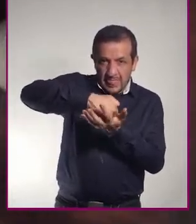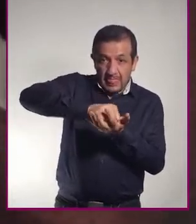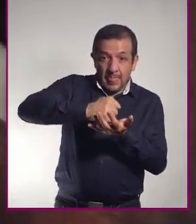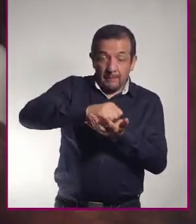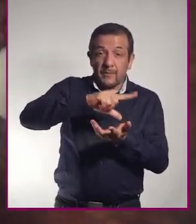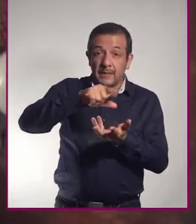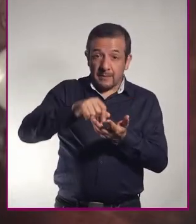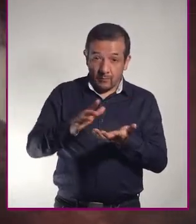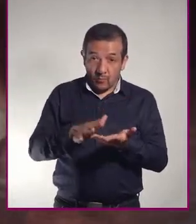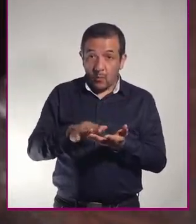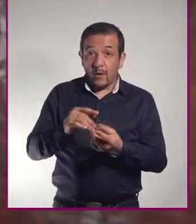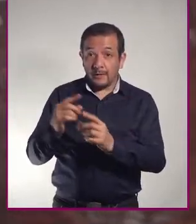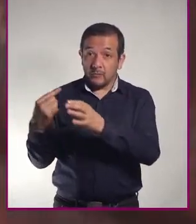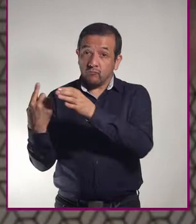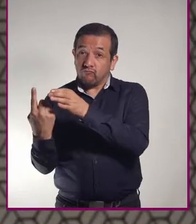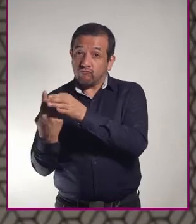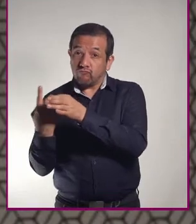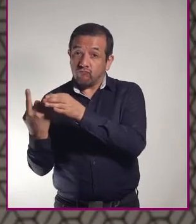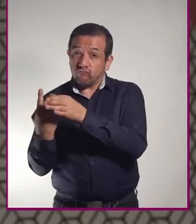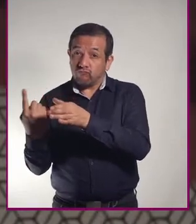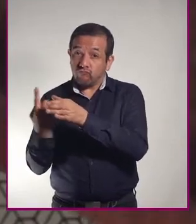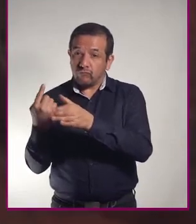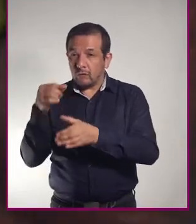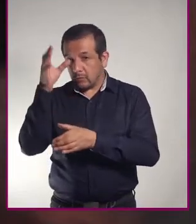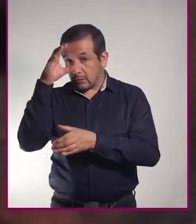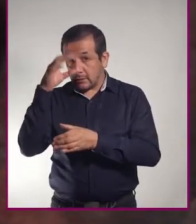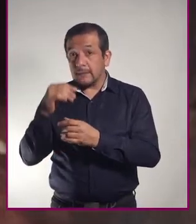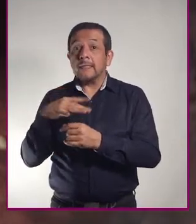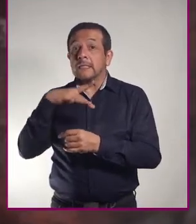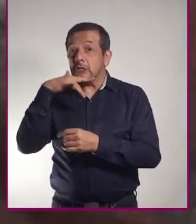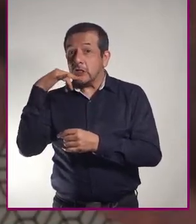Licúa la cebolla, los chiles,